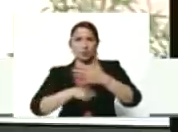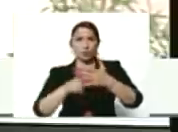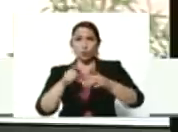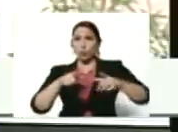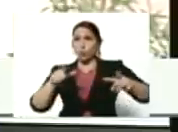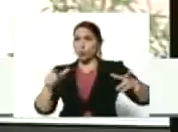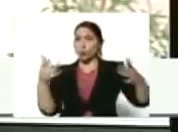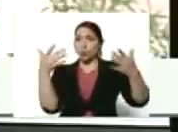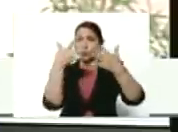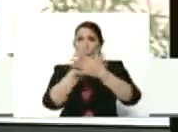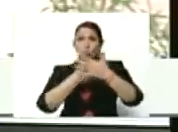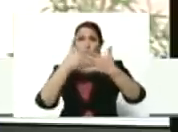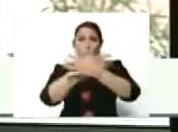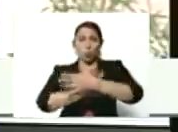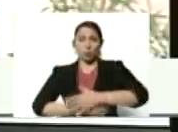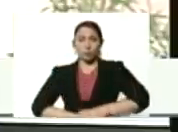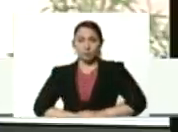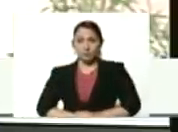dudas,